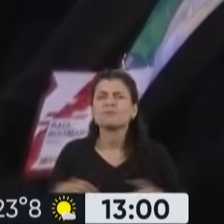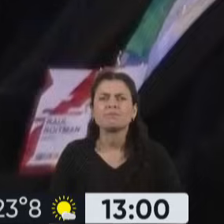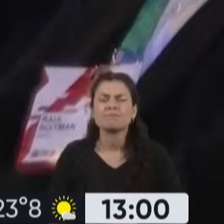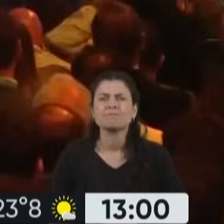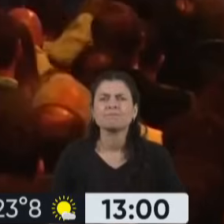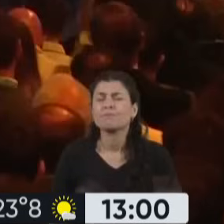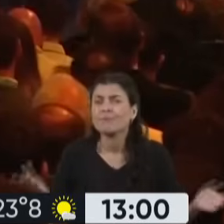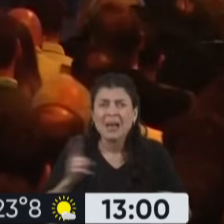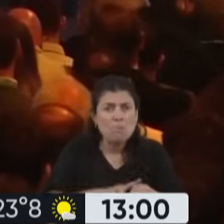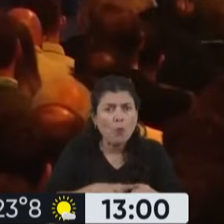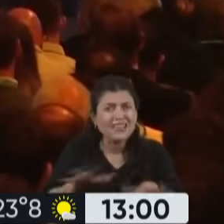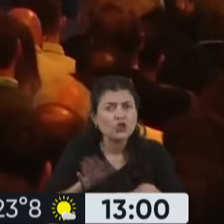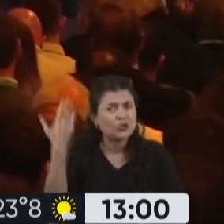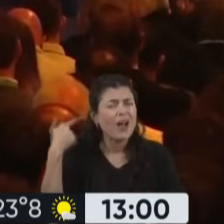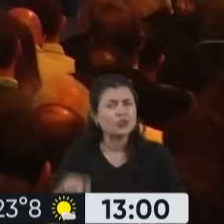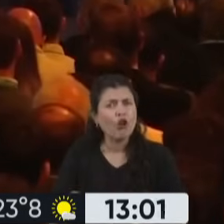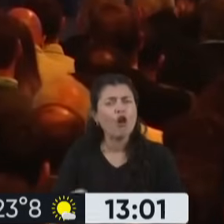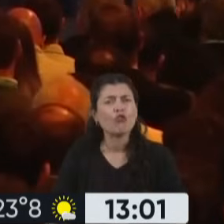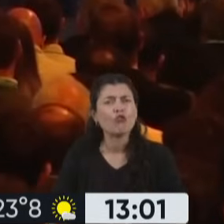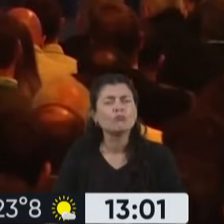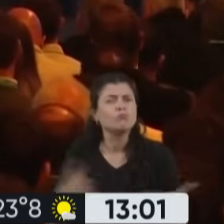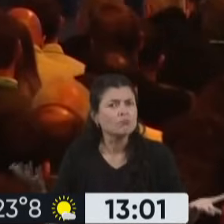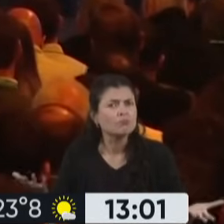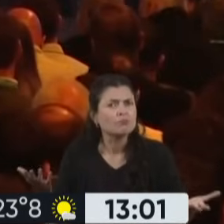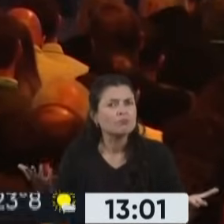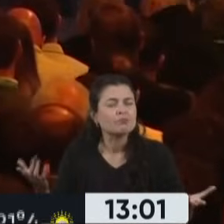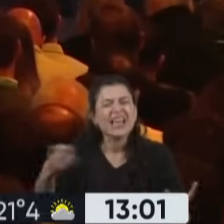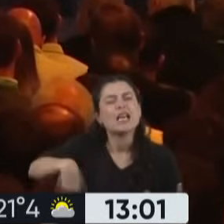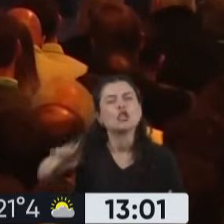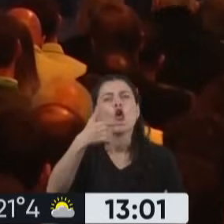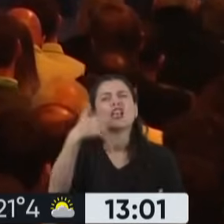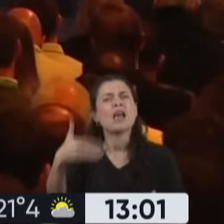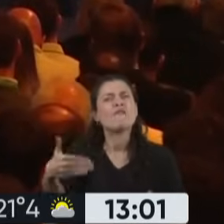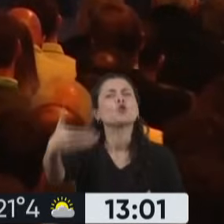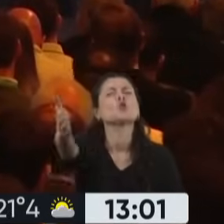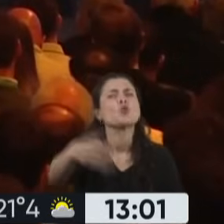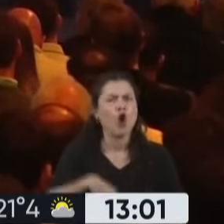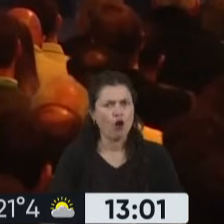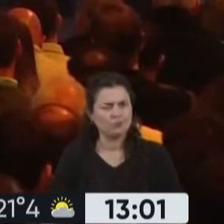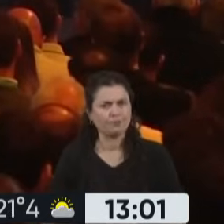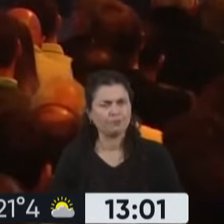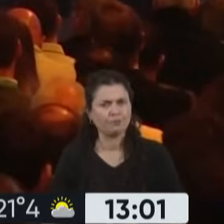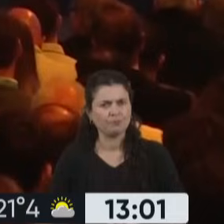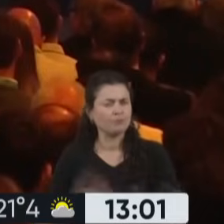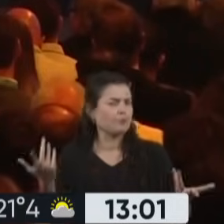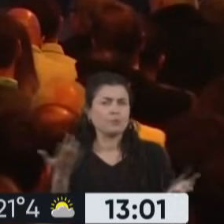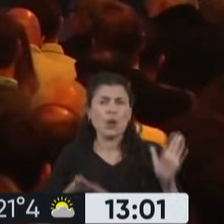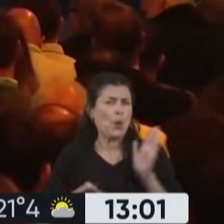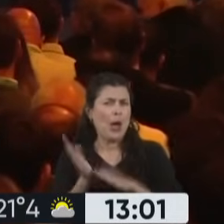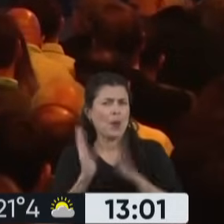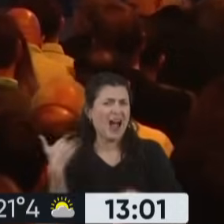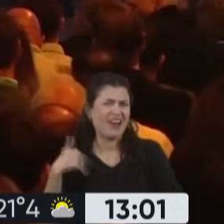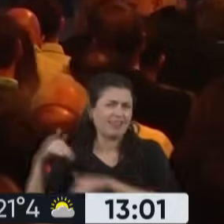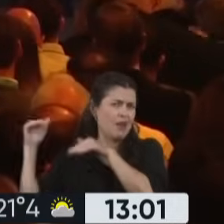Y en ese contexto, nada, vaticinaban el peor de los